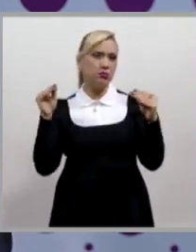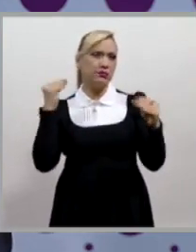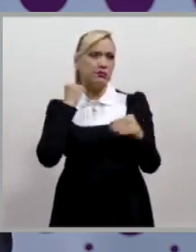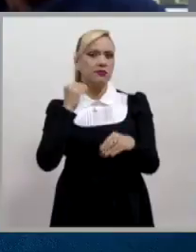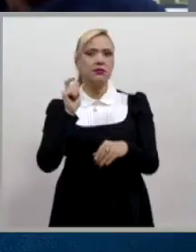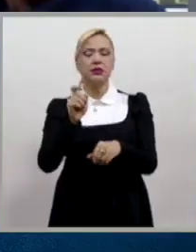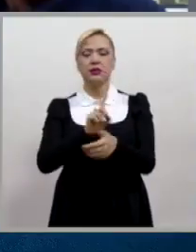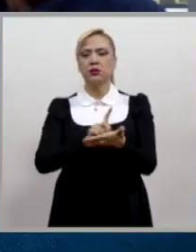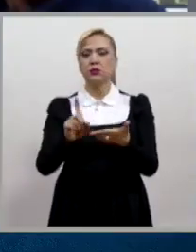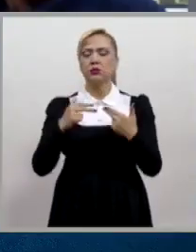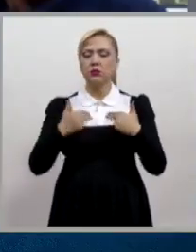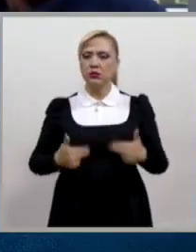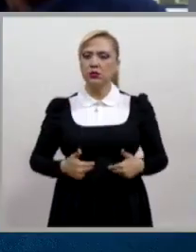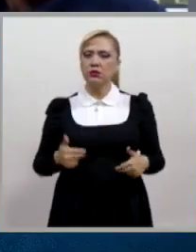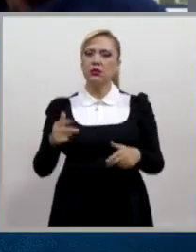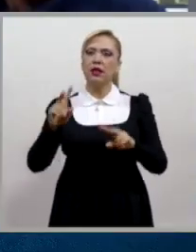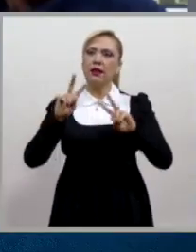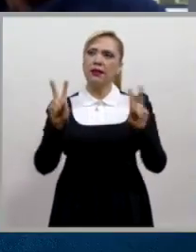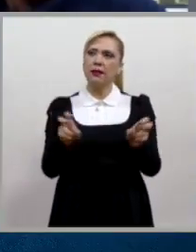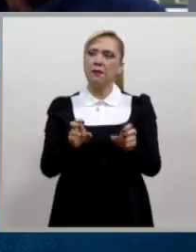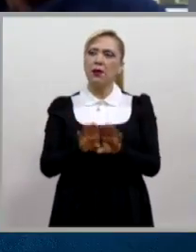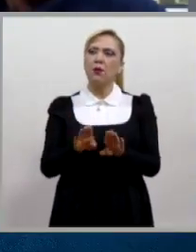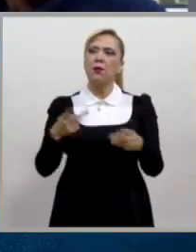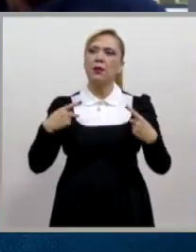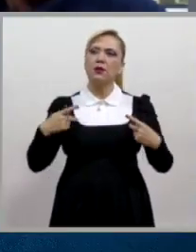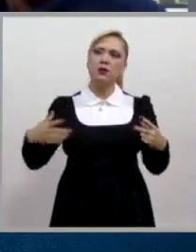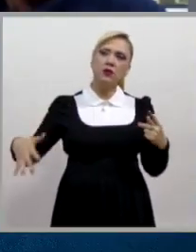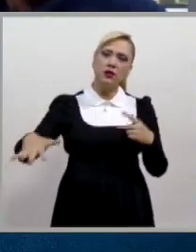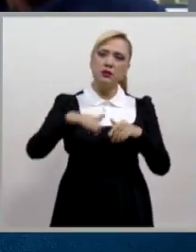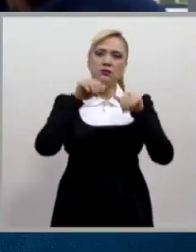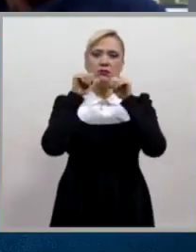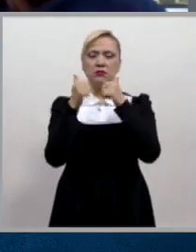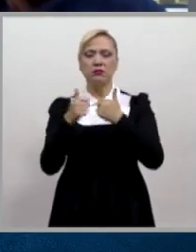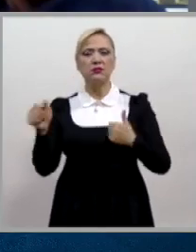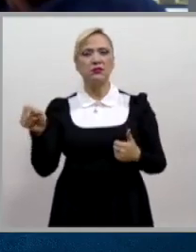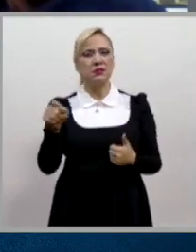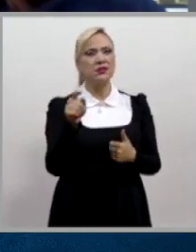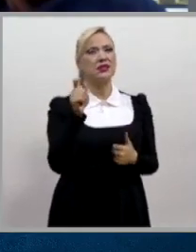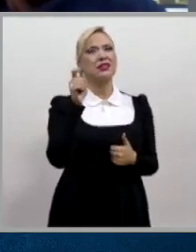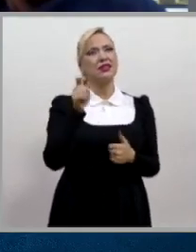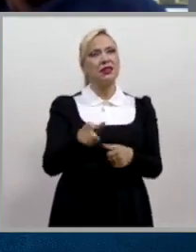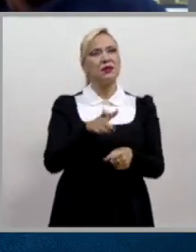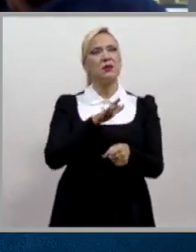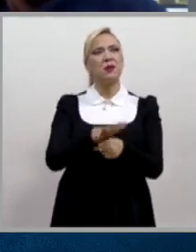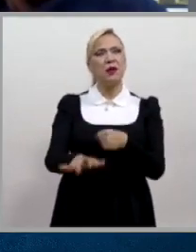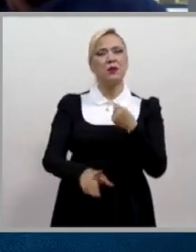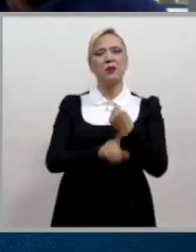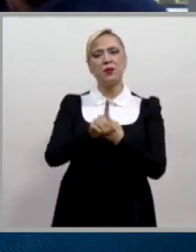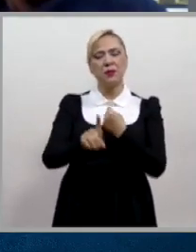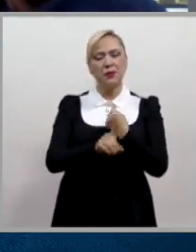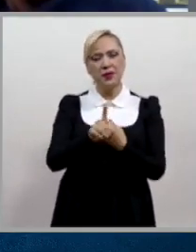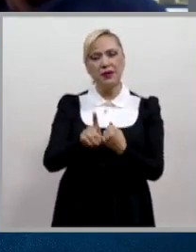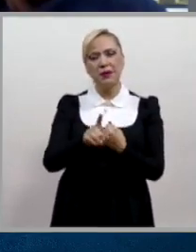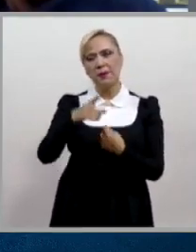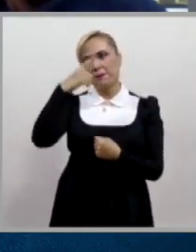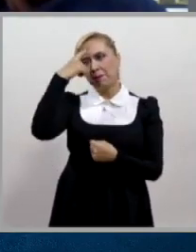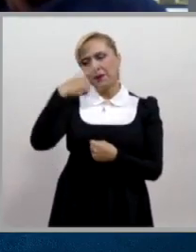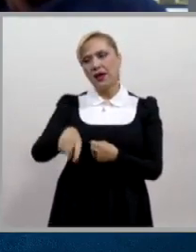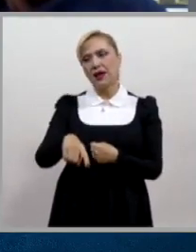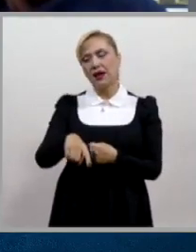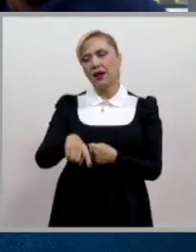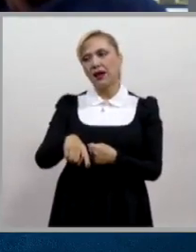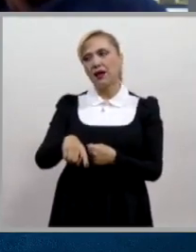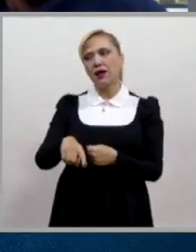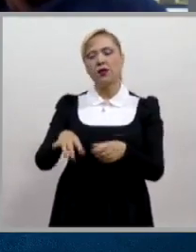podemos reflexionar. Digamos, desde el punto de vista de la sociedad civil, ¿qué retos hay para que sea